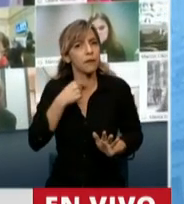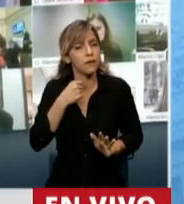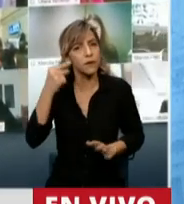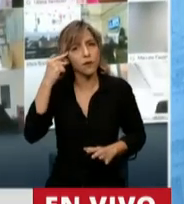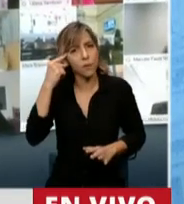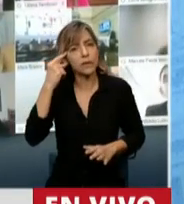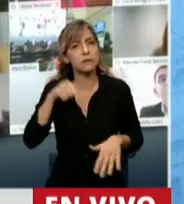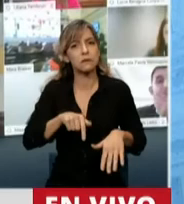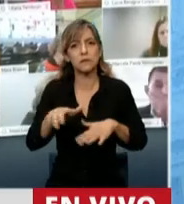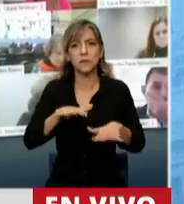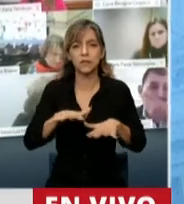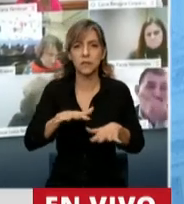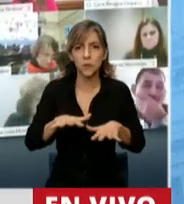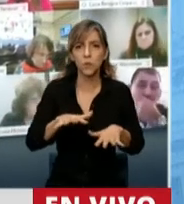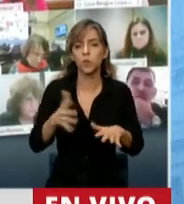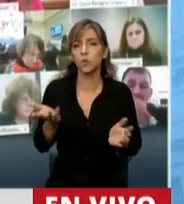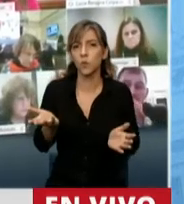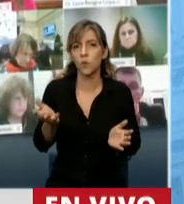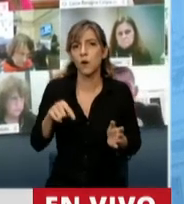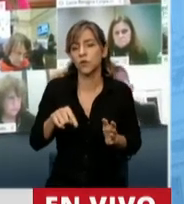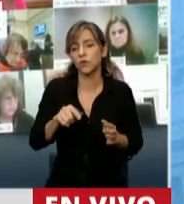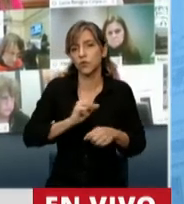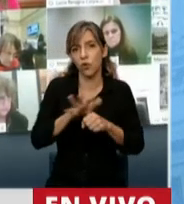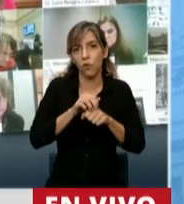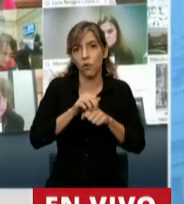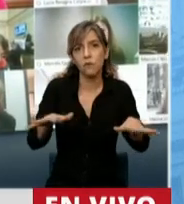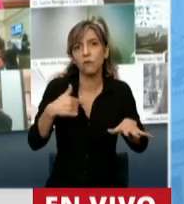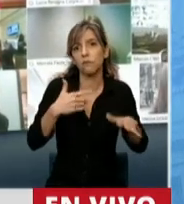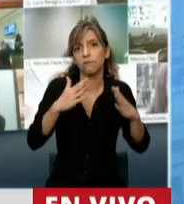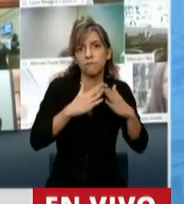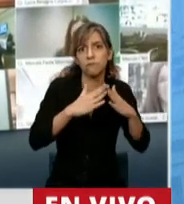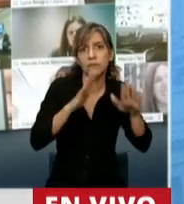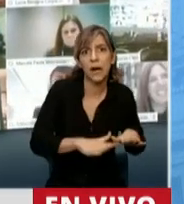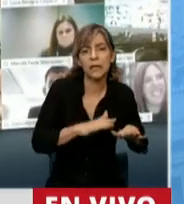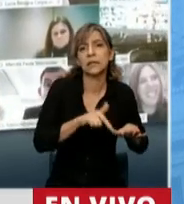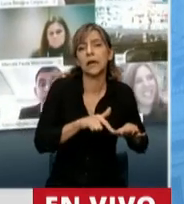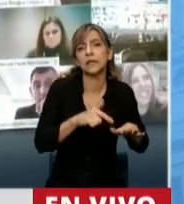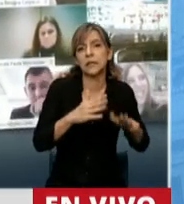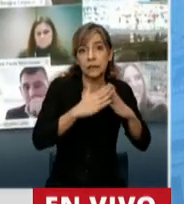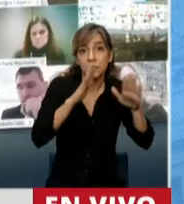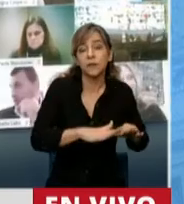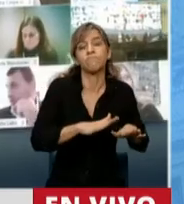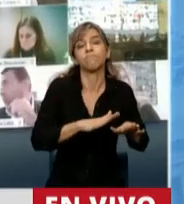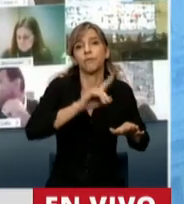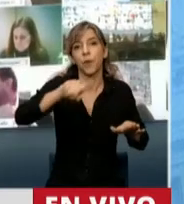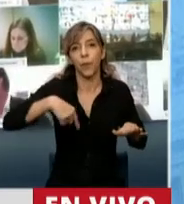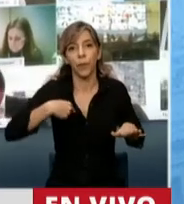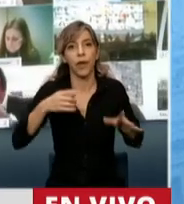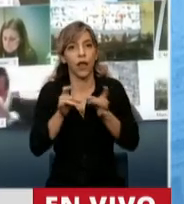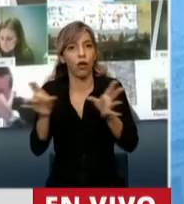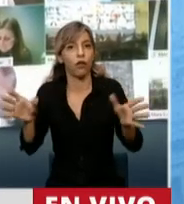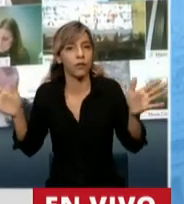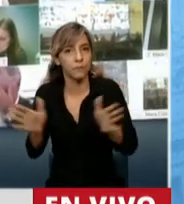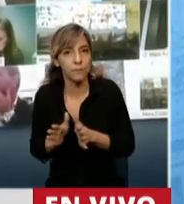la situación que ha implicado esta cuarentena no poder retrasar el nivel de contagios poder retrasar la